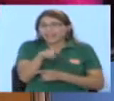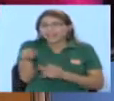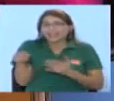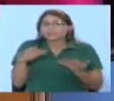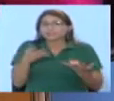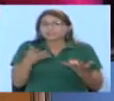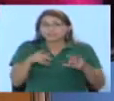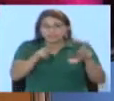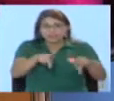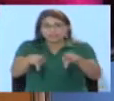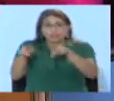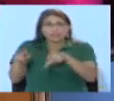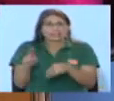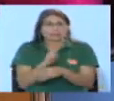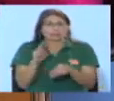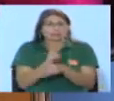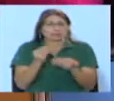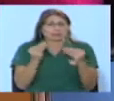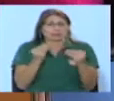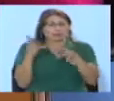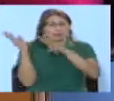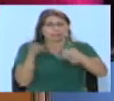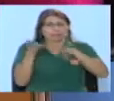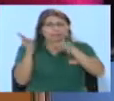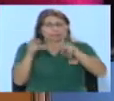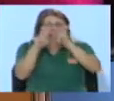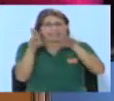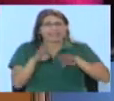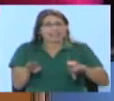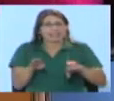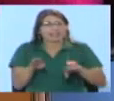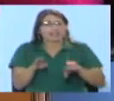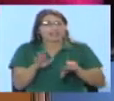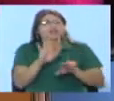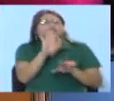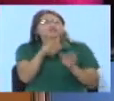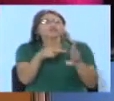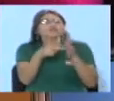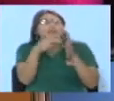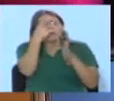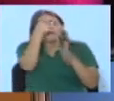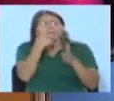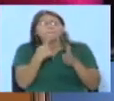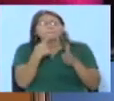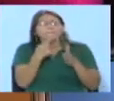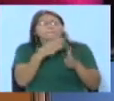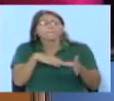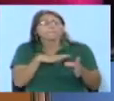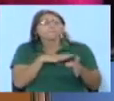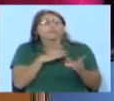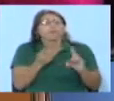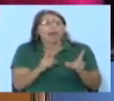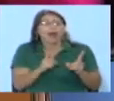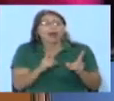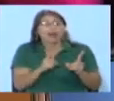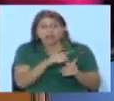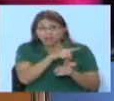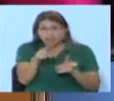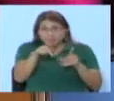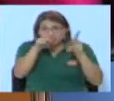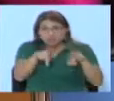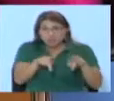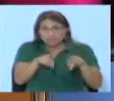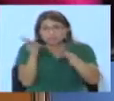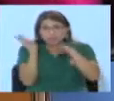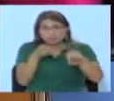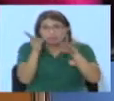grandes consumidores? ¿Quiénes son? ¿Son gente que estaba usando y estaba bajando películas para luego venderlas? Uh-huh. ¿O es gente que